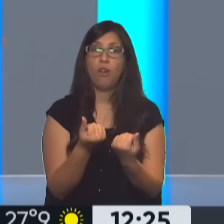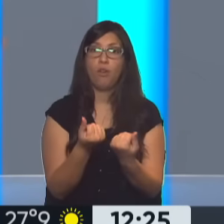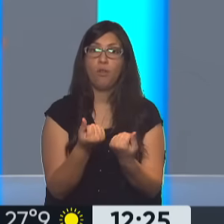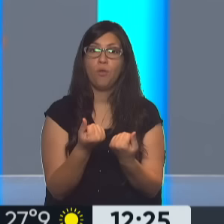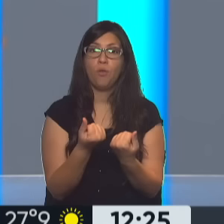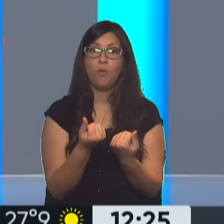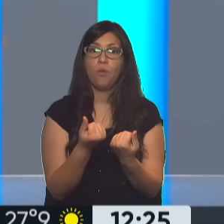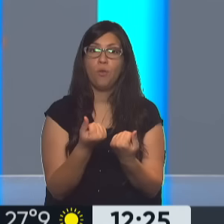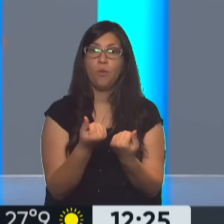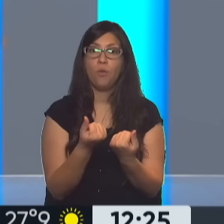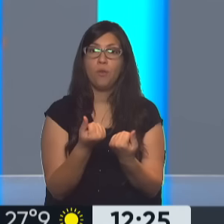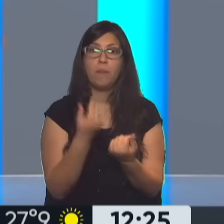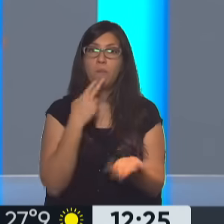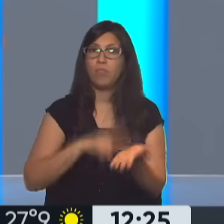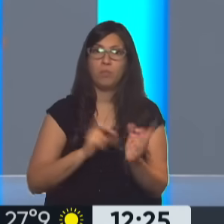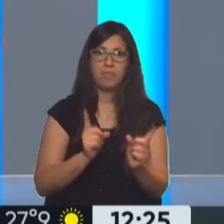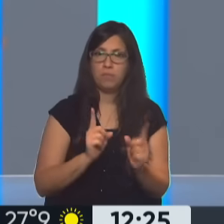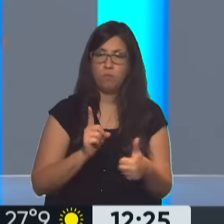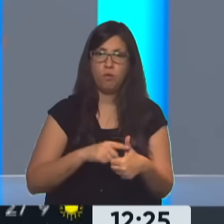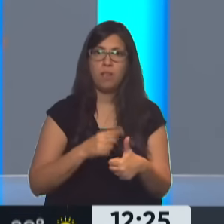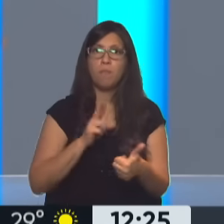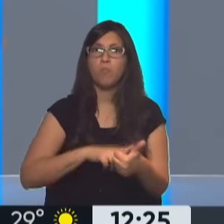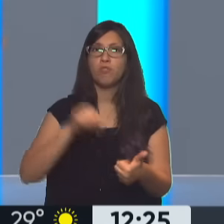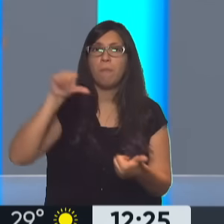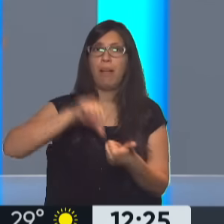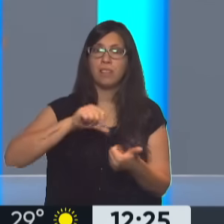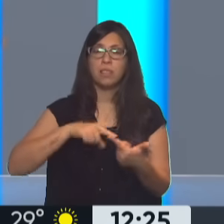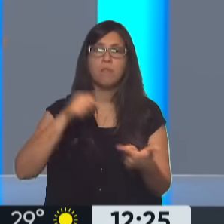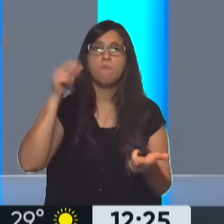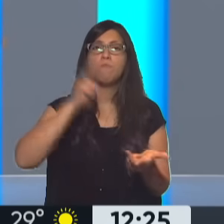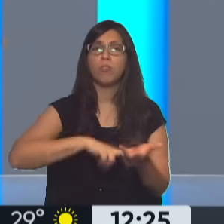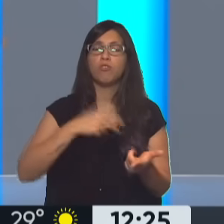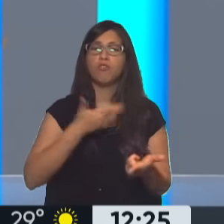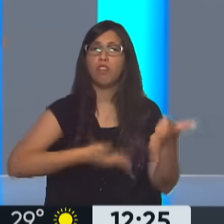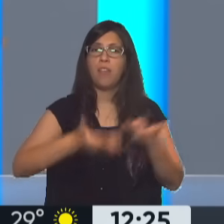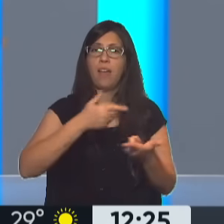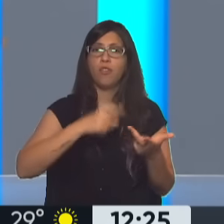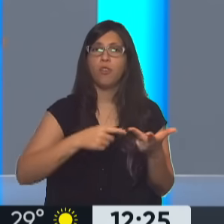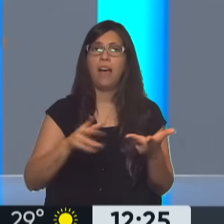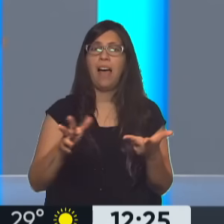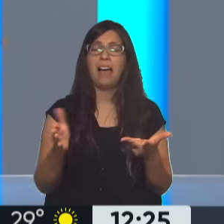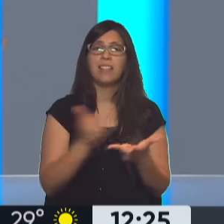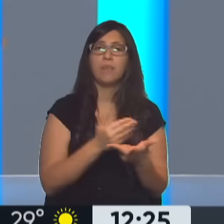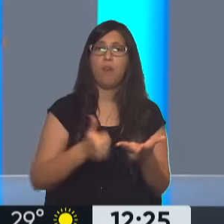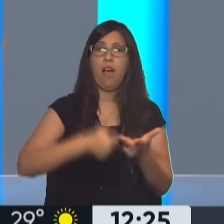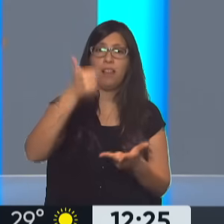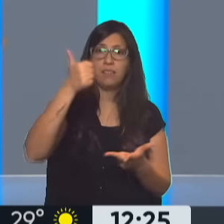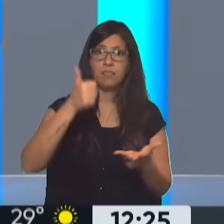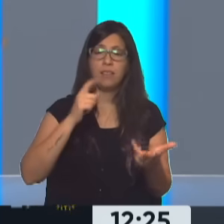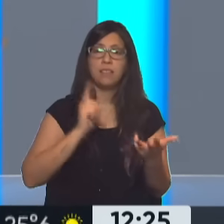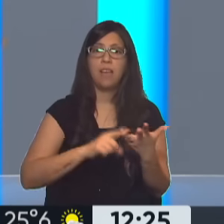el los mismos impuestos el impuesto país puesto solidario eh el anticipo de ganancias el